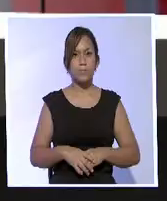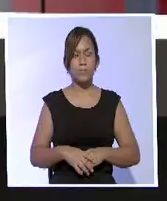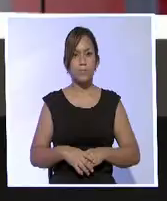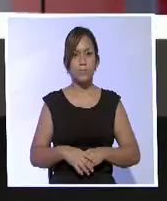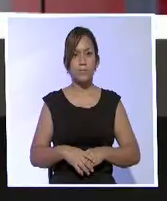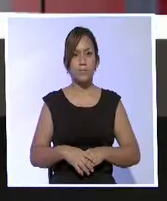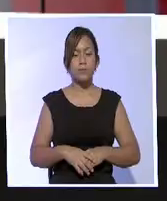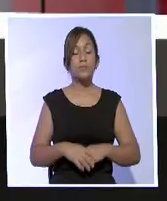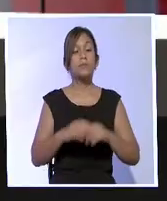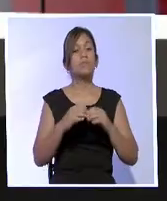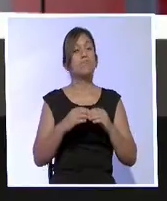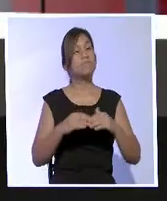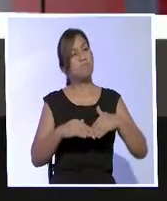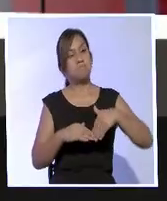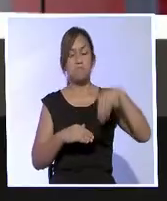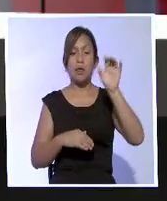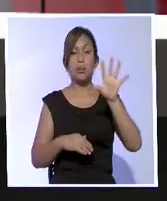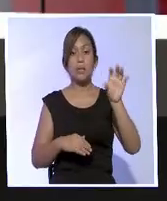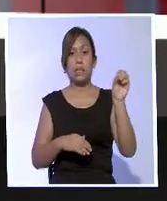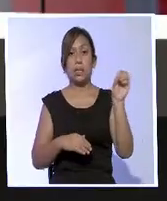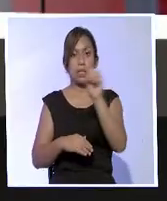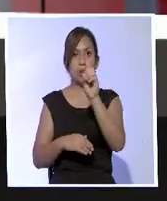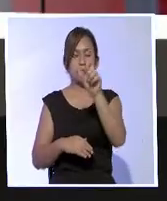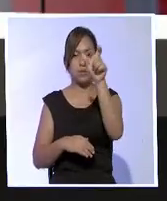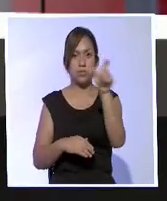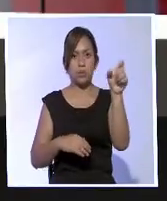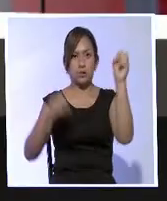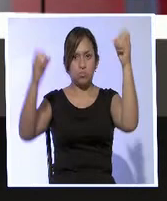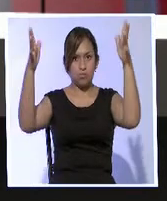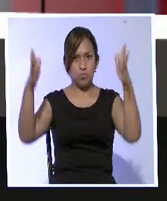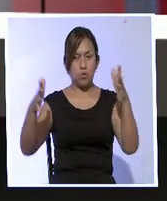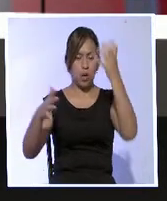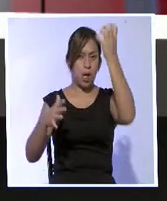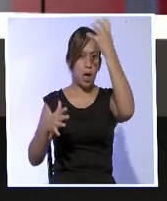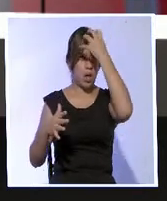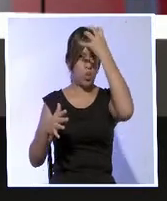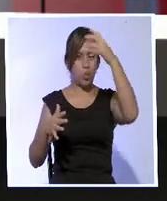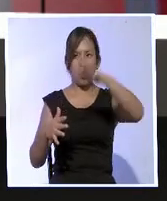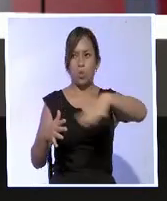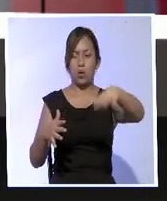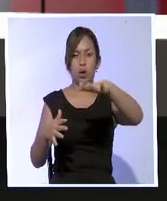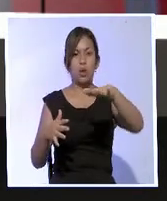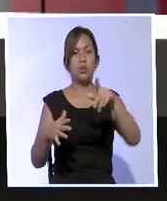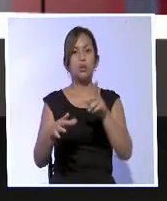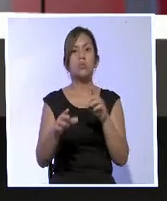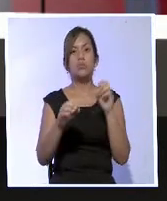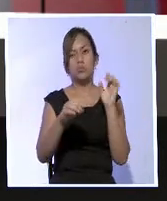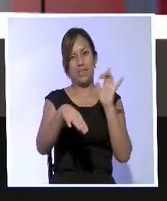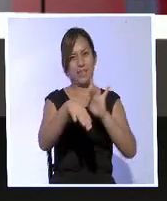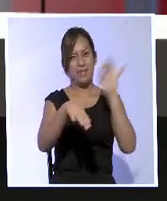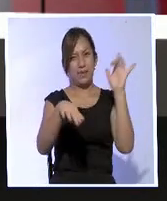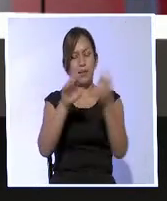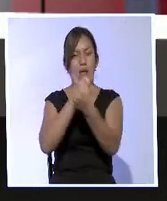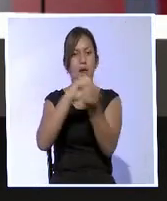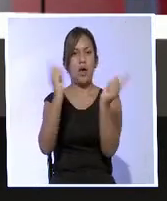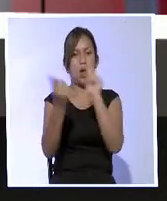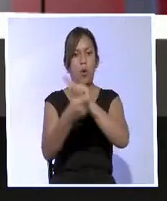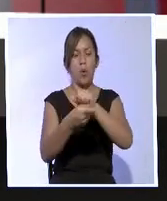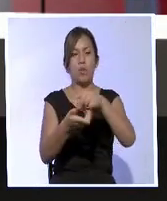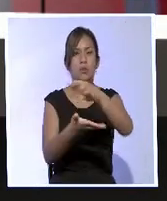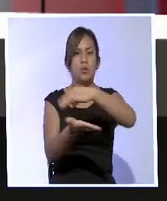más de 500 actores de la educación de la provincia de manabí se dieron cita en la unidad educativa fiscal manta para